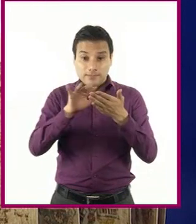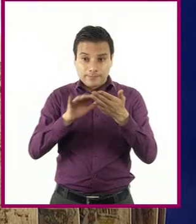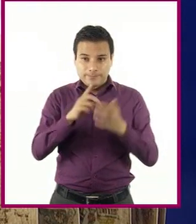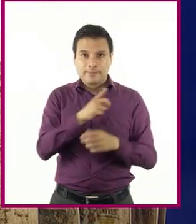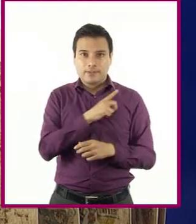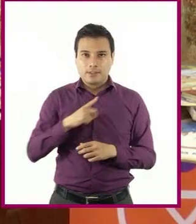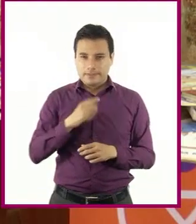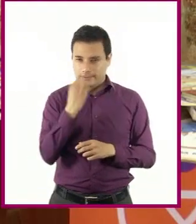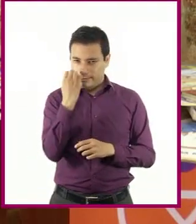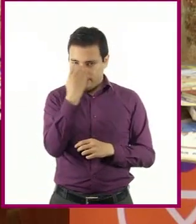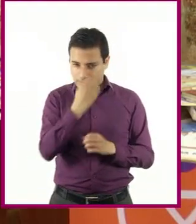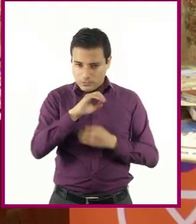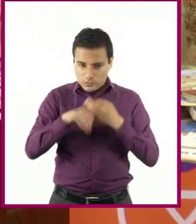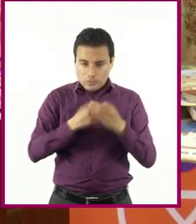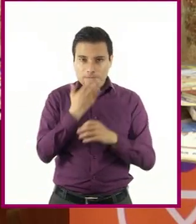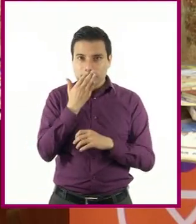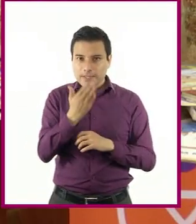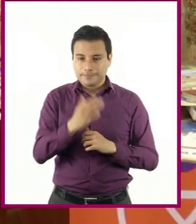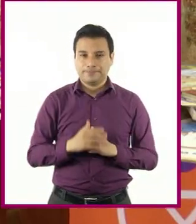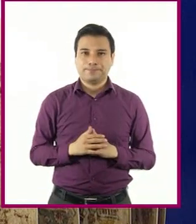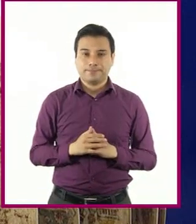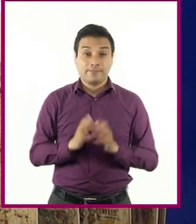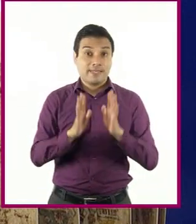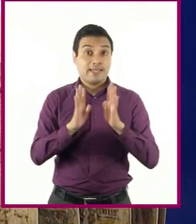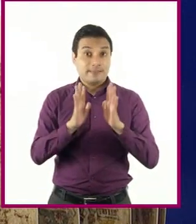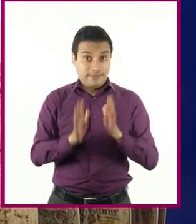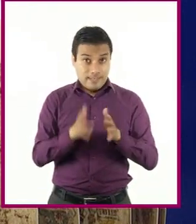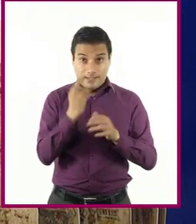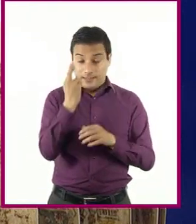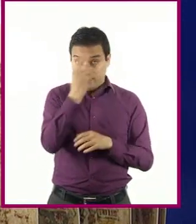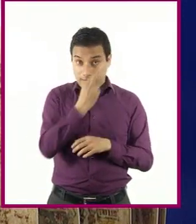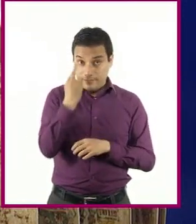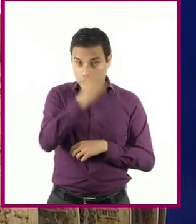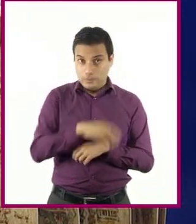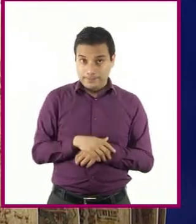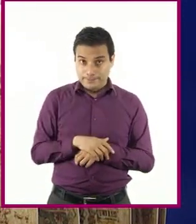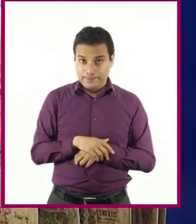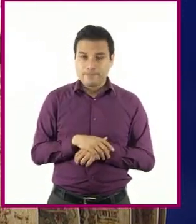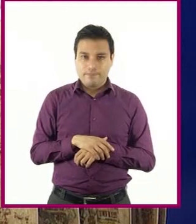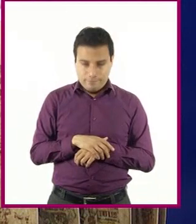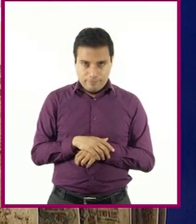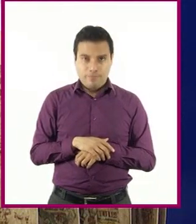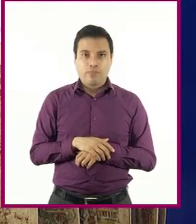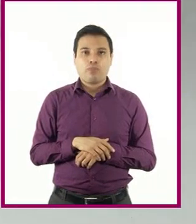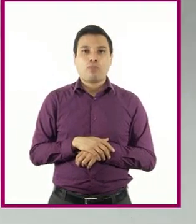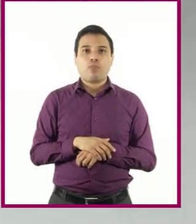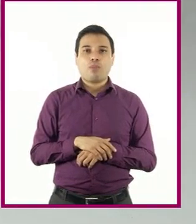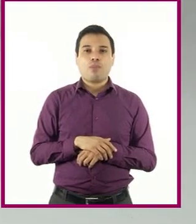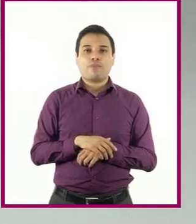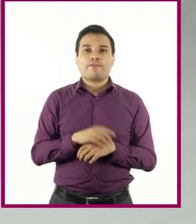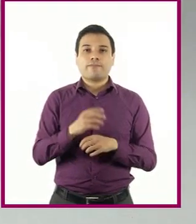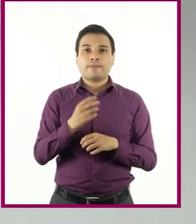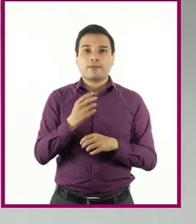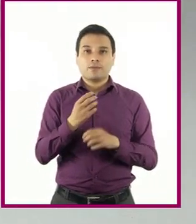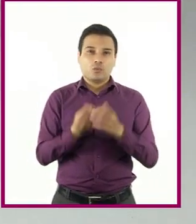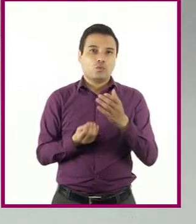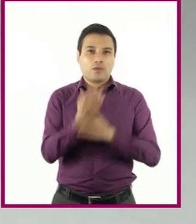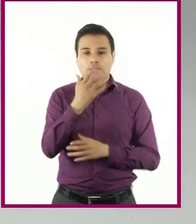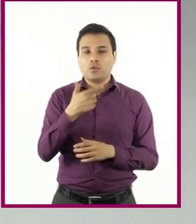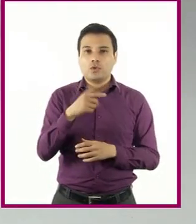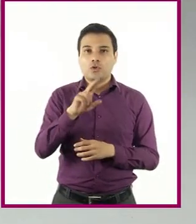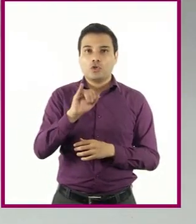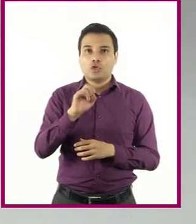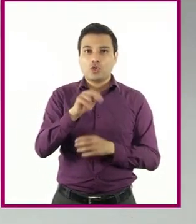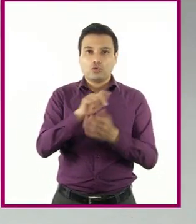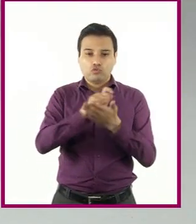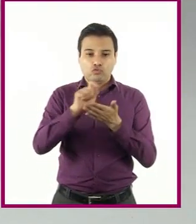a fin en el proceso. Cuando pasa la revisión, el borrador se convierte en el guión. Muy bien, creo que